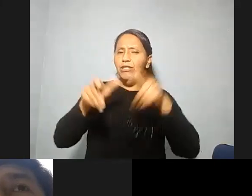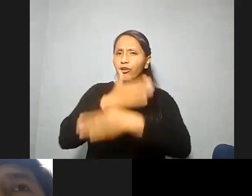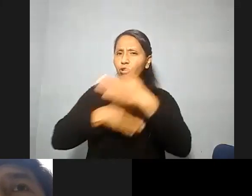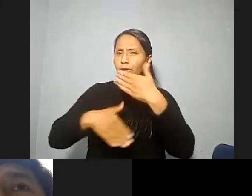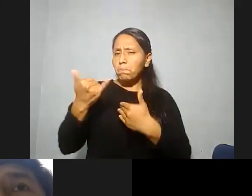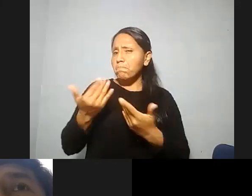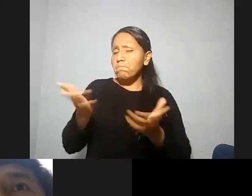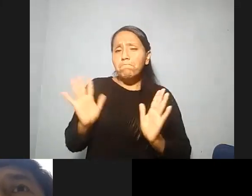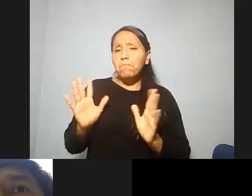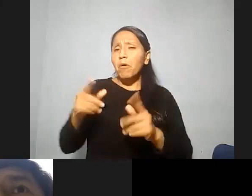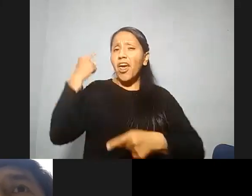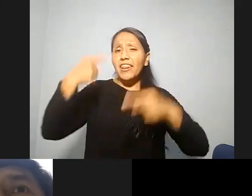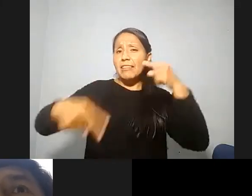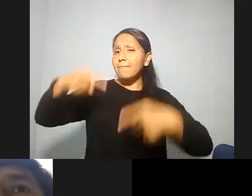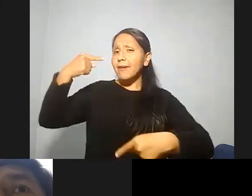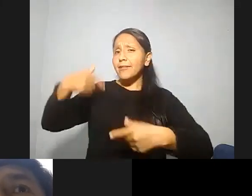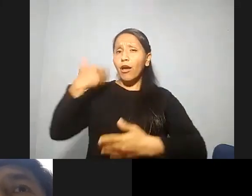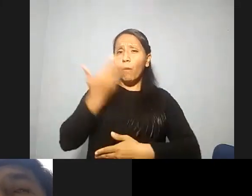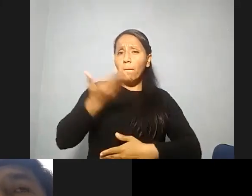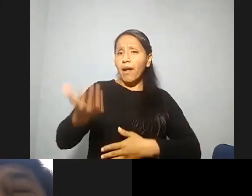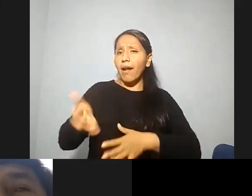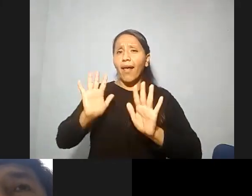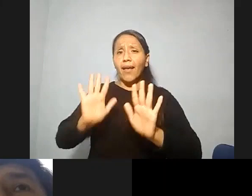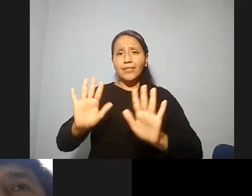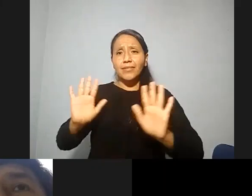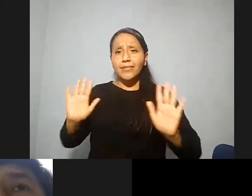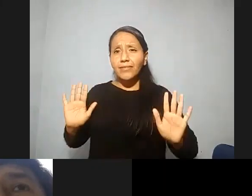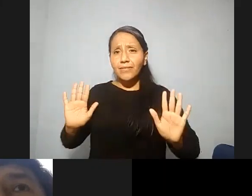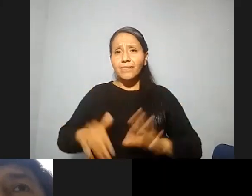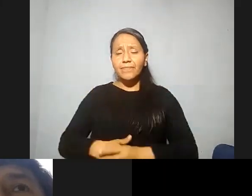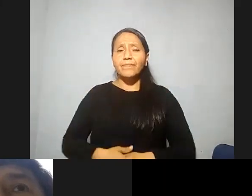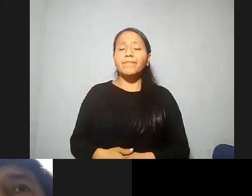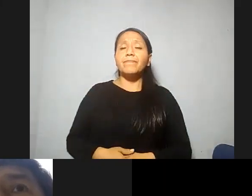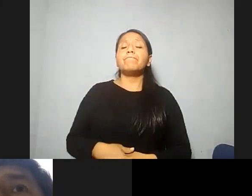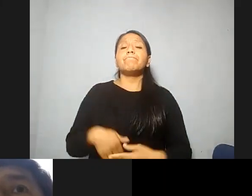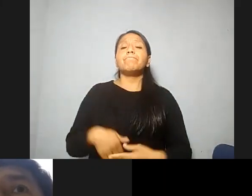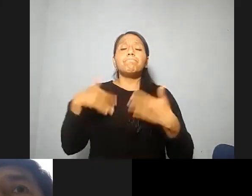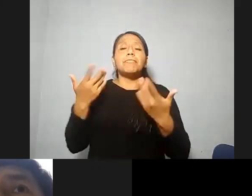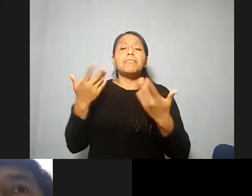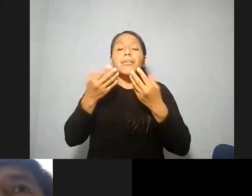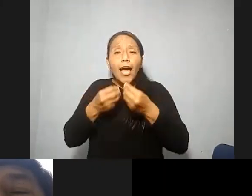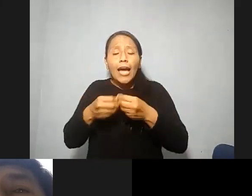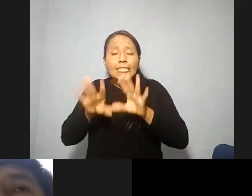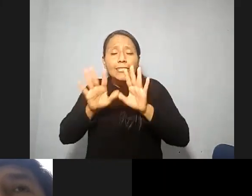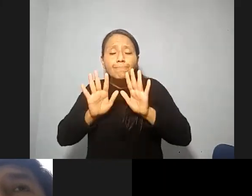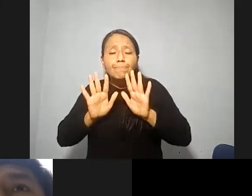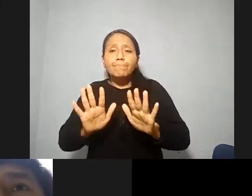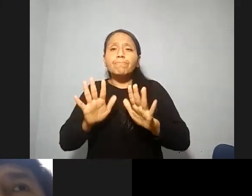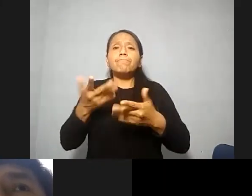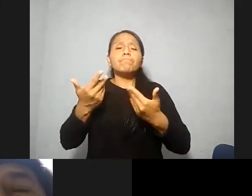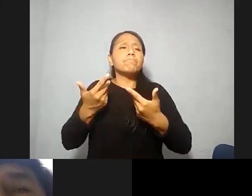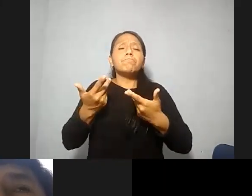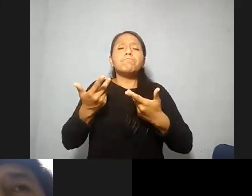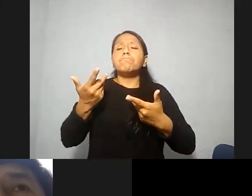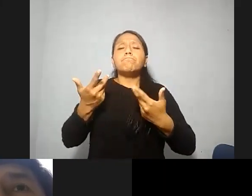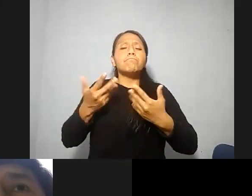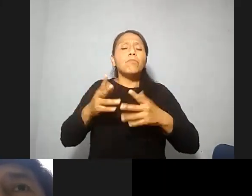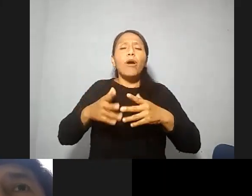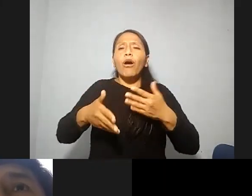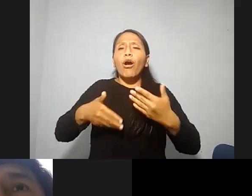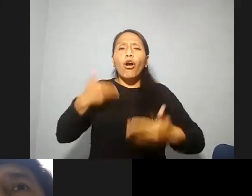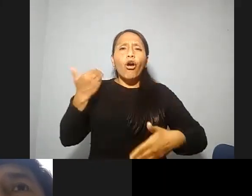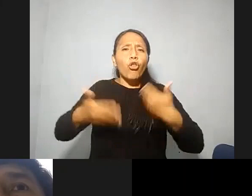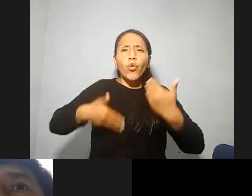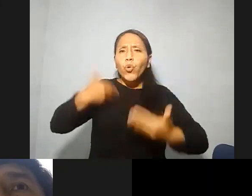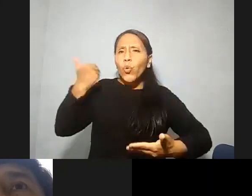de la diversidad humana, y empezar justamente a desnaturalizar,